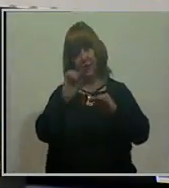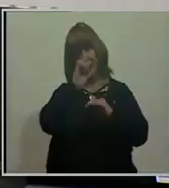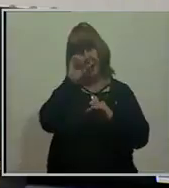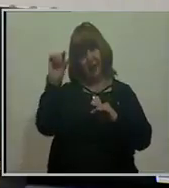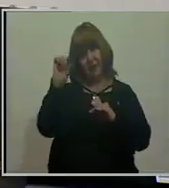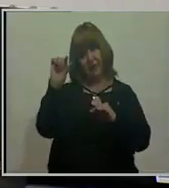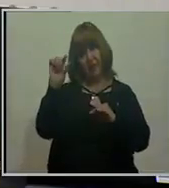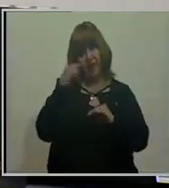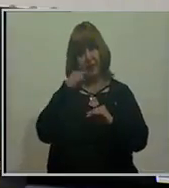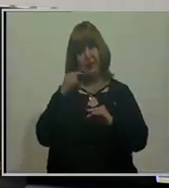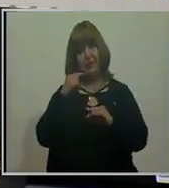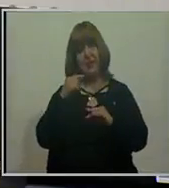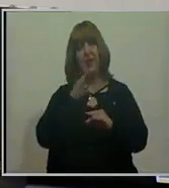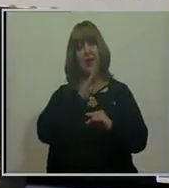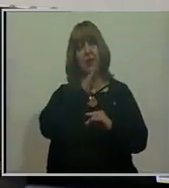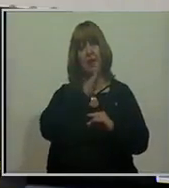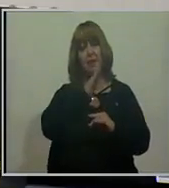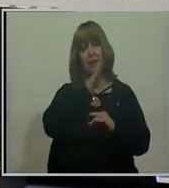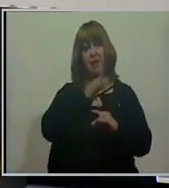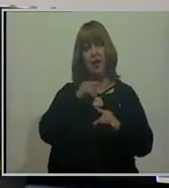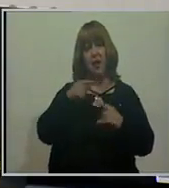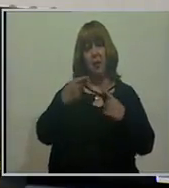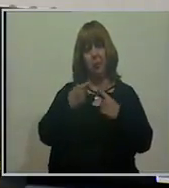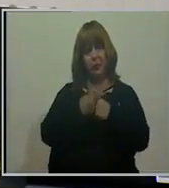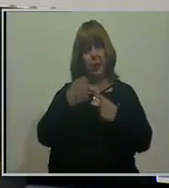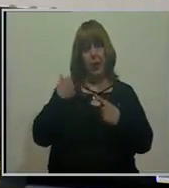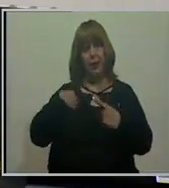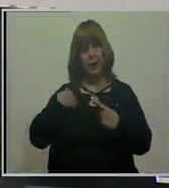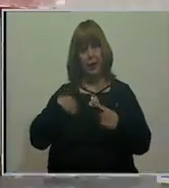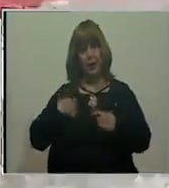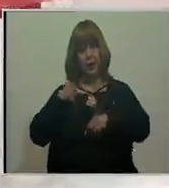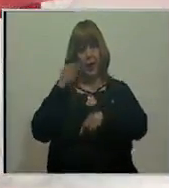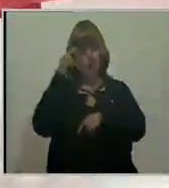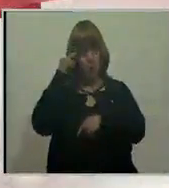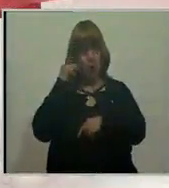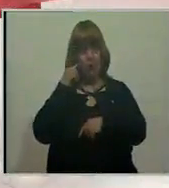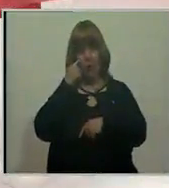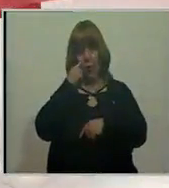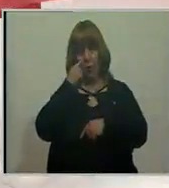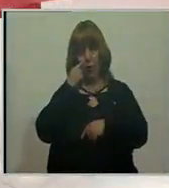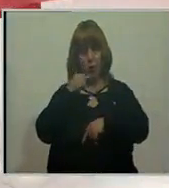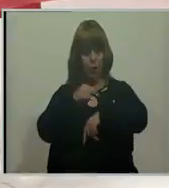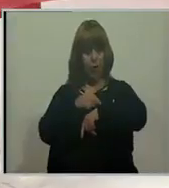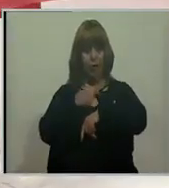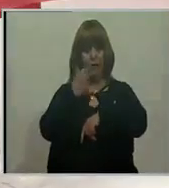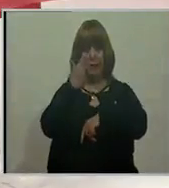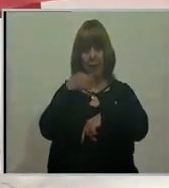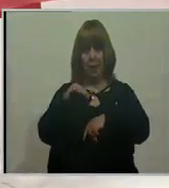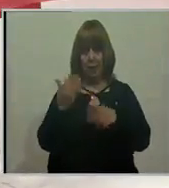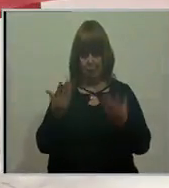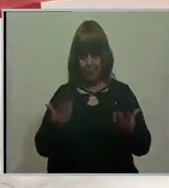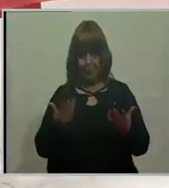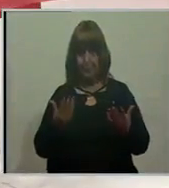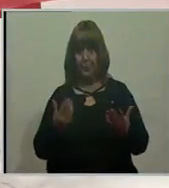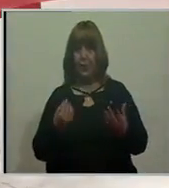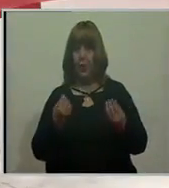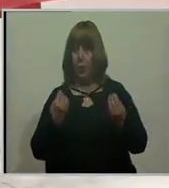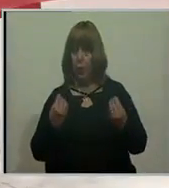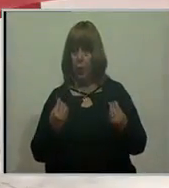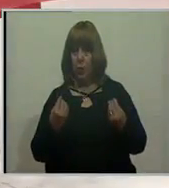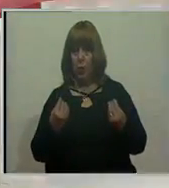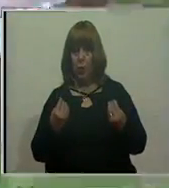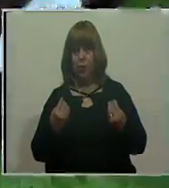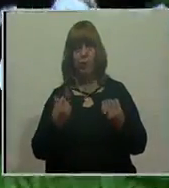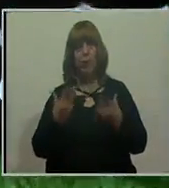versus Argentina, 9 de junio del 2018, 15:30. ¿No es, no es flojo utilizar a un equipo de